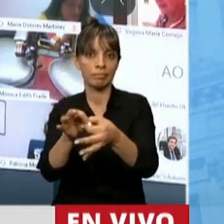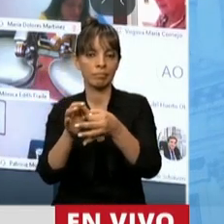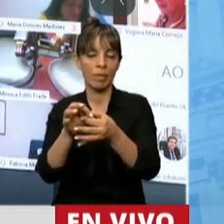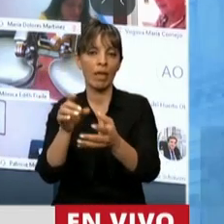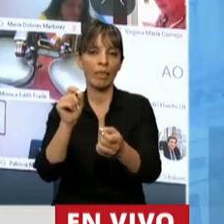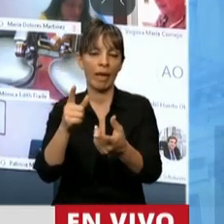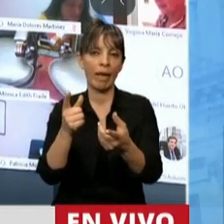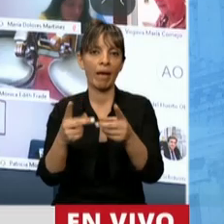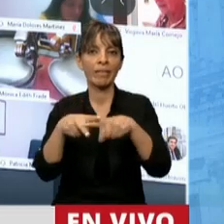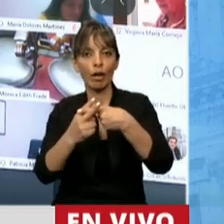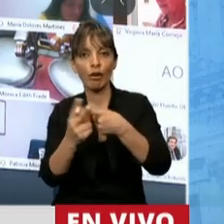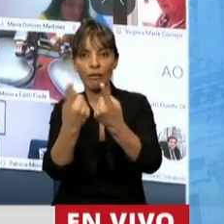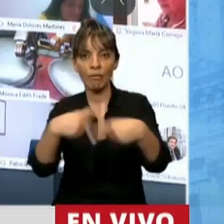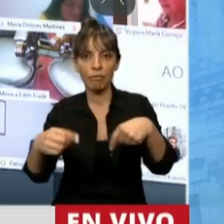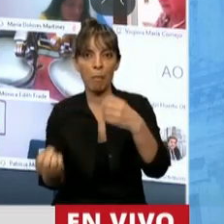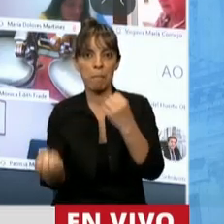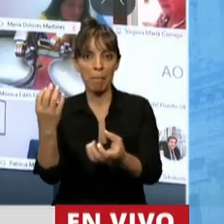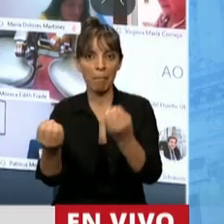del conocimiento.